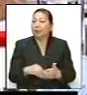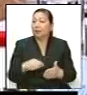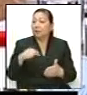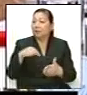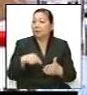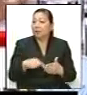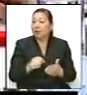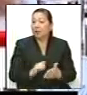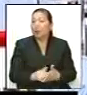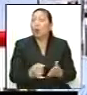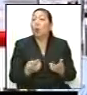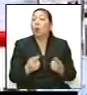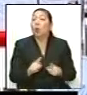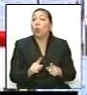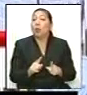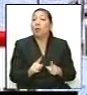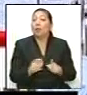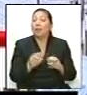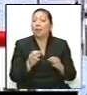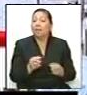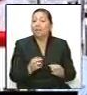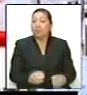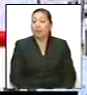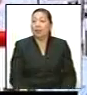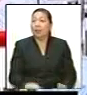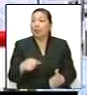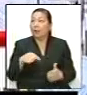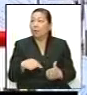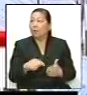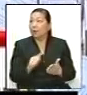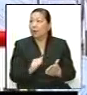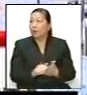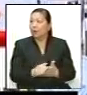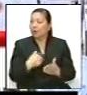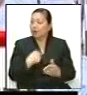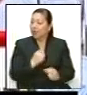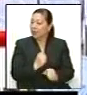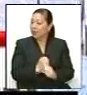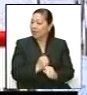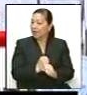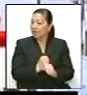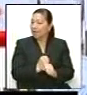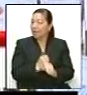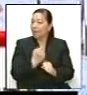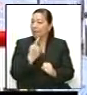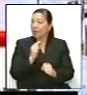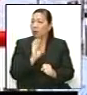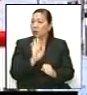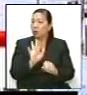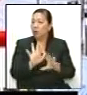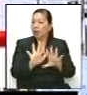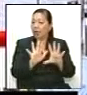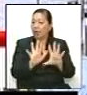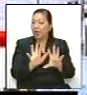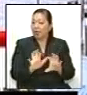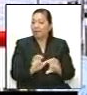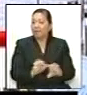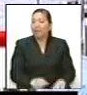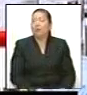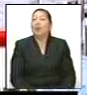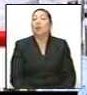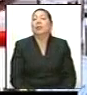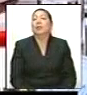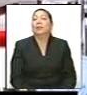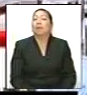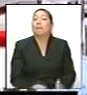fondos, cuando en realidad son los fondos que se trabajan para su evaluación, concurso,